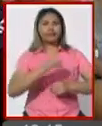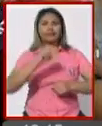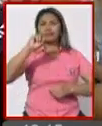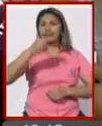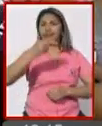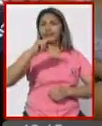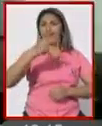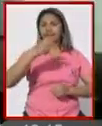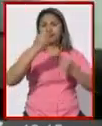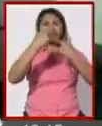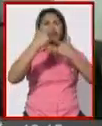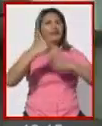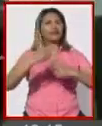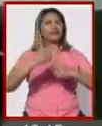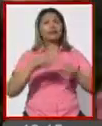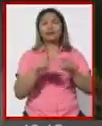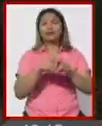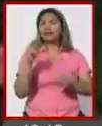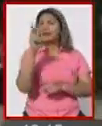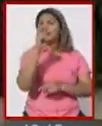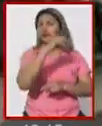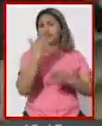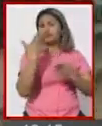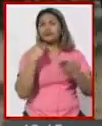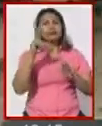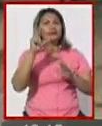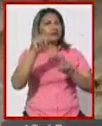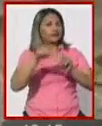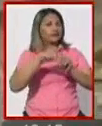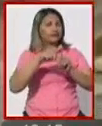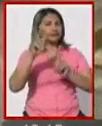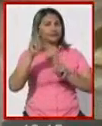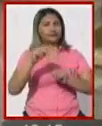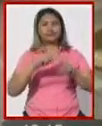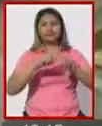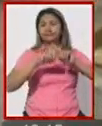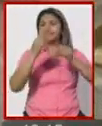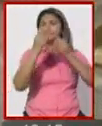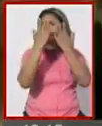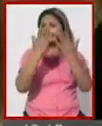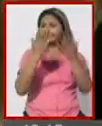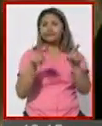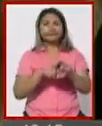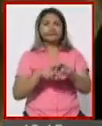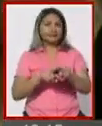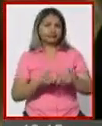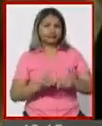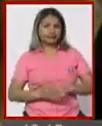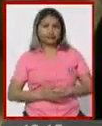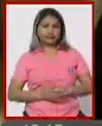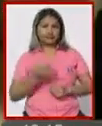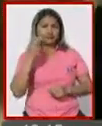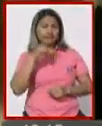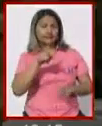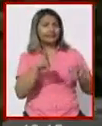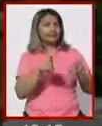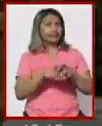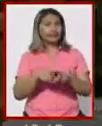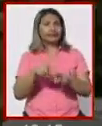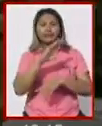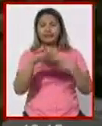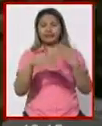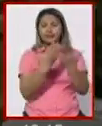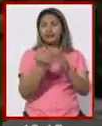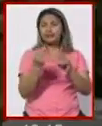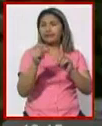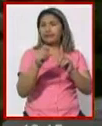y tercer nivel. Estos sospechosos no son positivos todos, ¿no? Lamentablemente, verán ustedes también de que todos